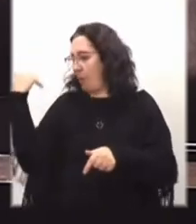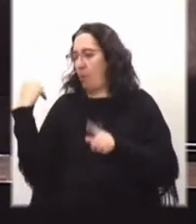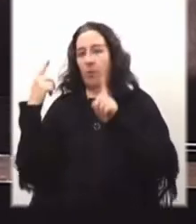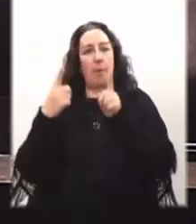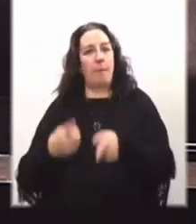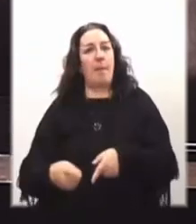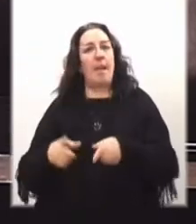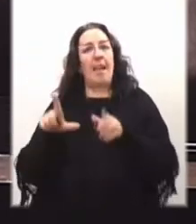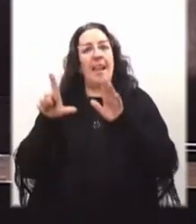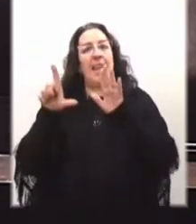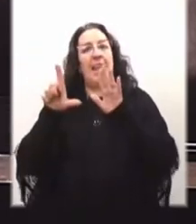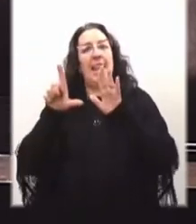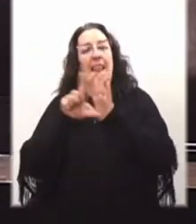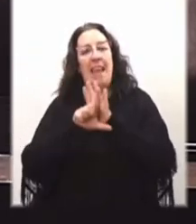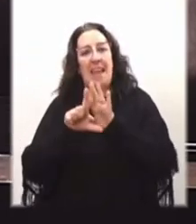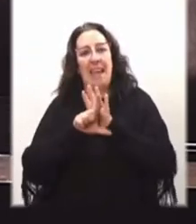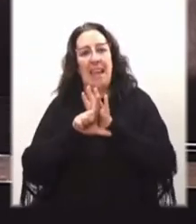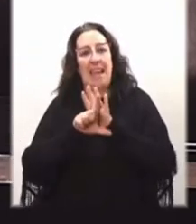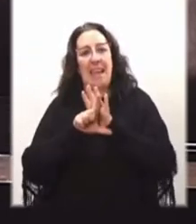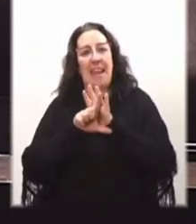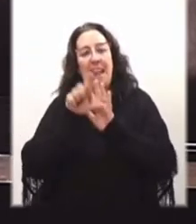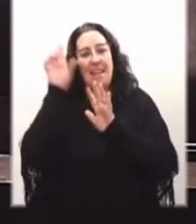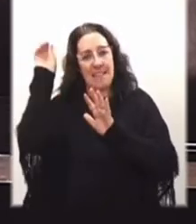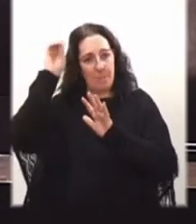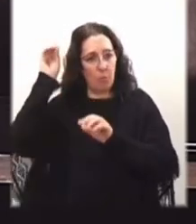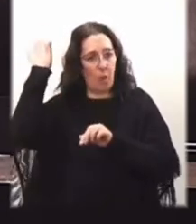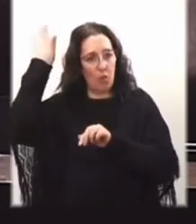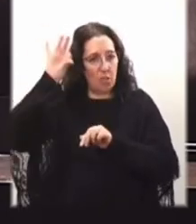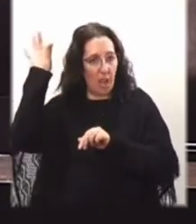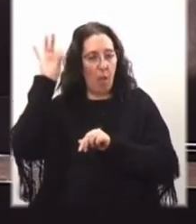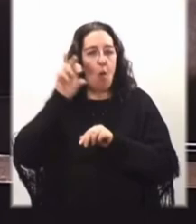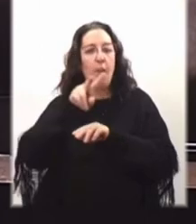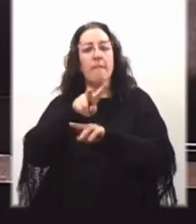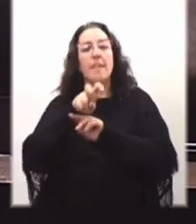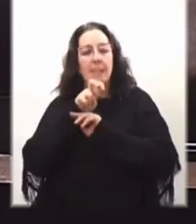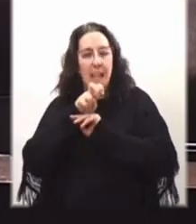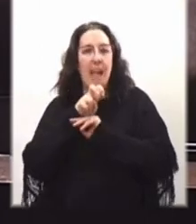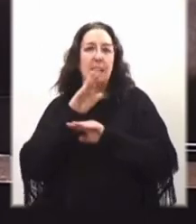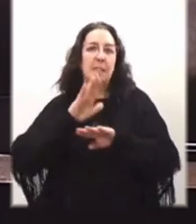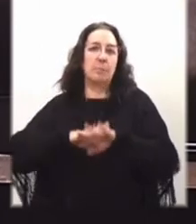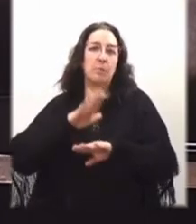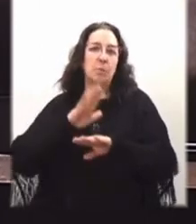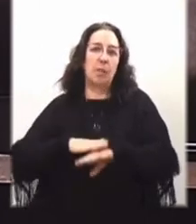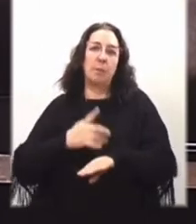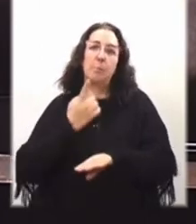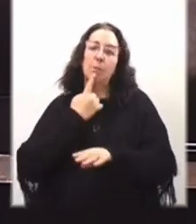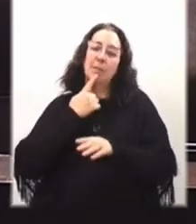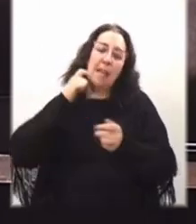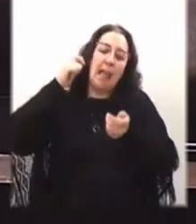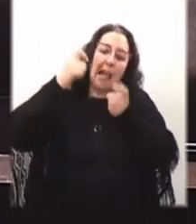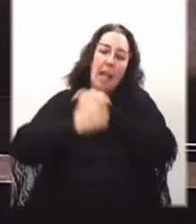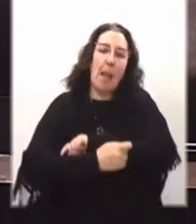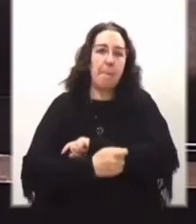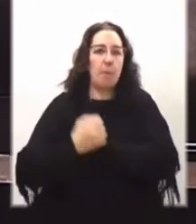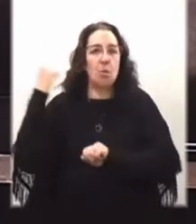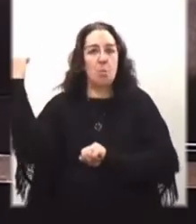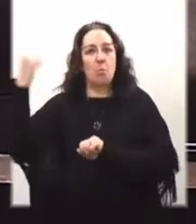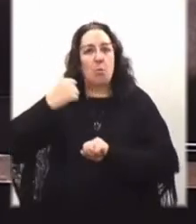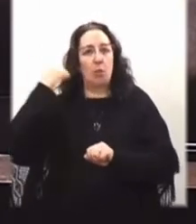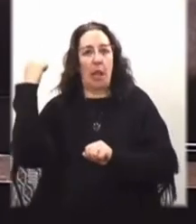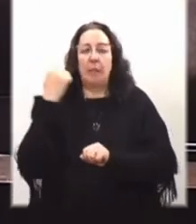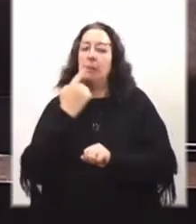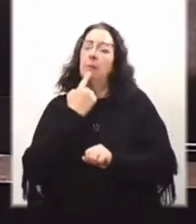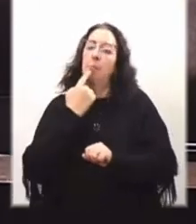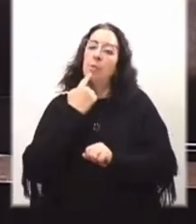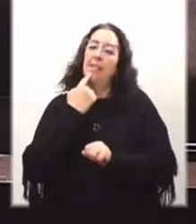legisladores, fiscales, responsables de políticas y de cambios profundos en políticas económicas, en ambiente, en